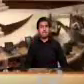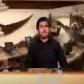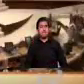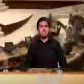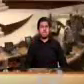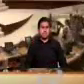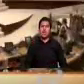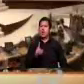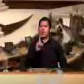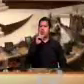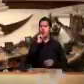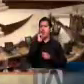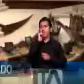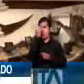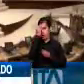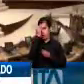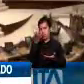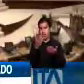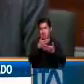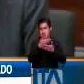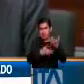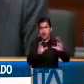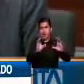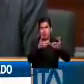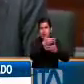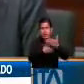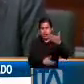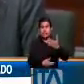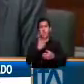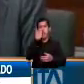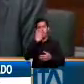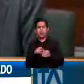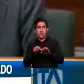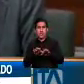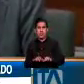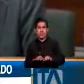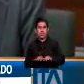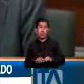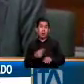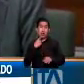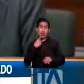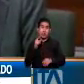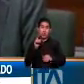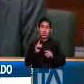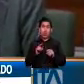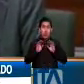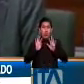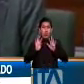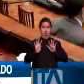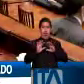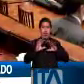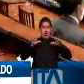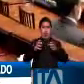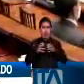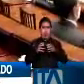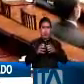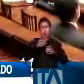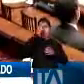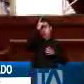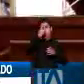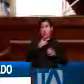A falta de un informe de comisión, en el Pleno de la Asamblea Nacional, el secretario leyó las posiciones de los 9 integrantes de la Comisión de